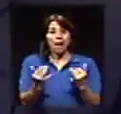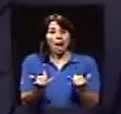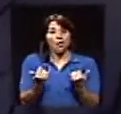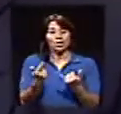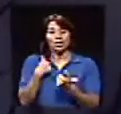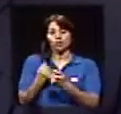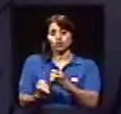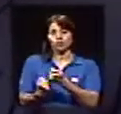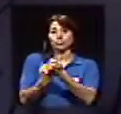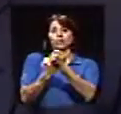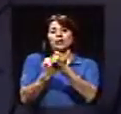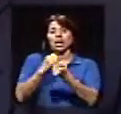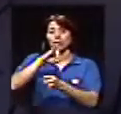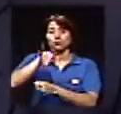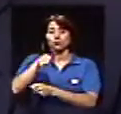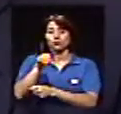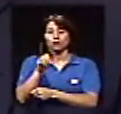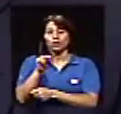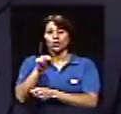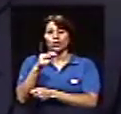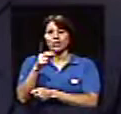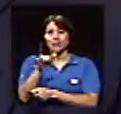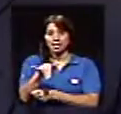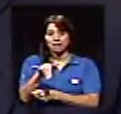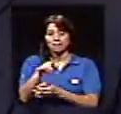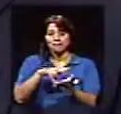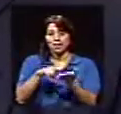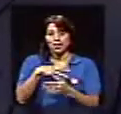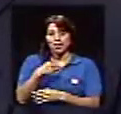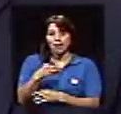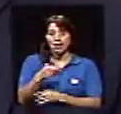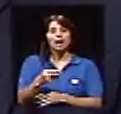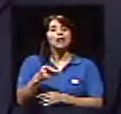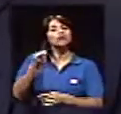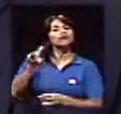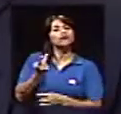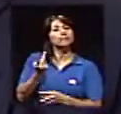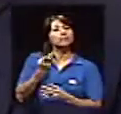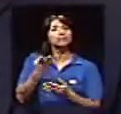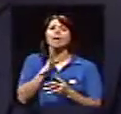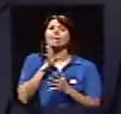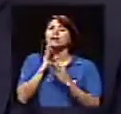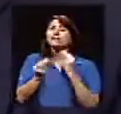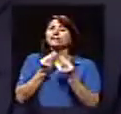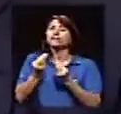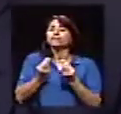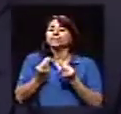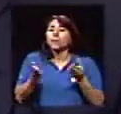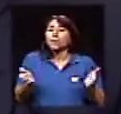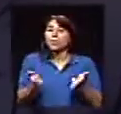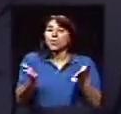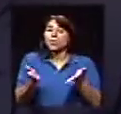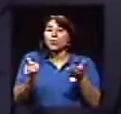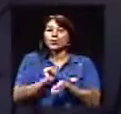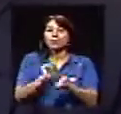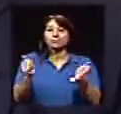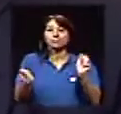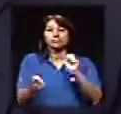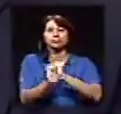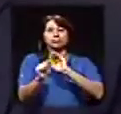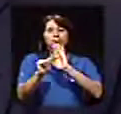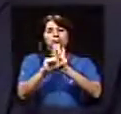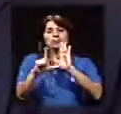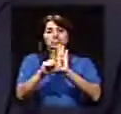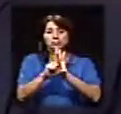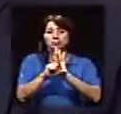don Johnny, una de las discusiones que tuvimos fue la necesidad de promover un cambio legislativo y de asumir un rol